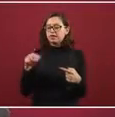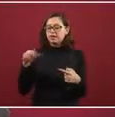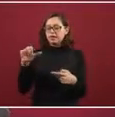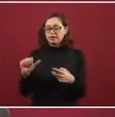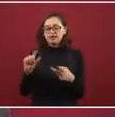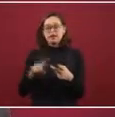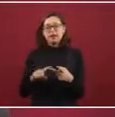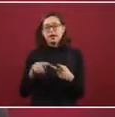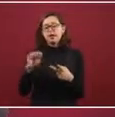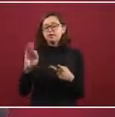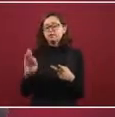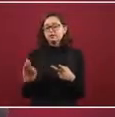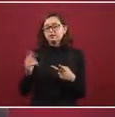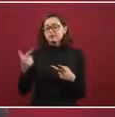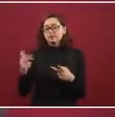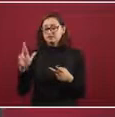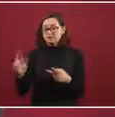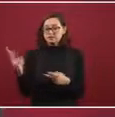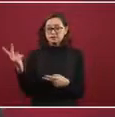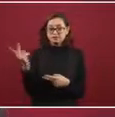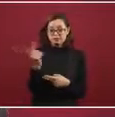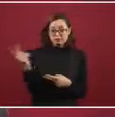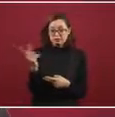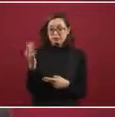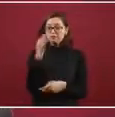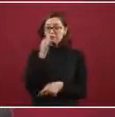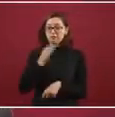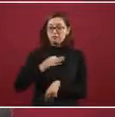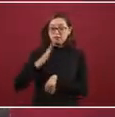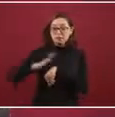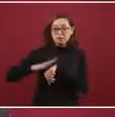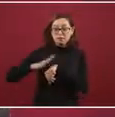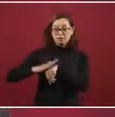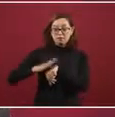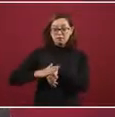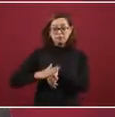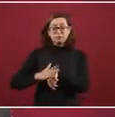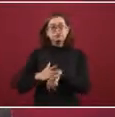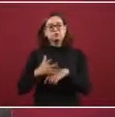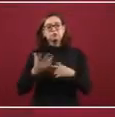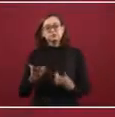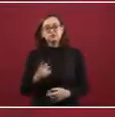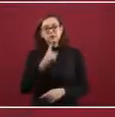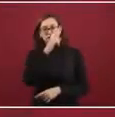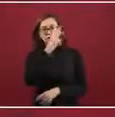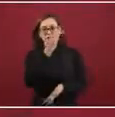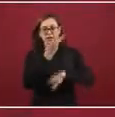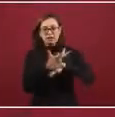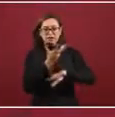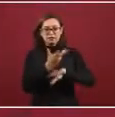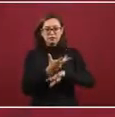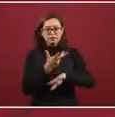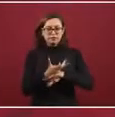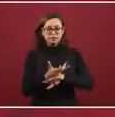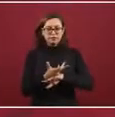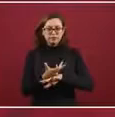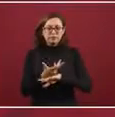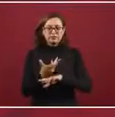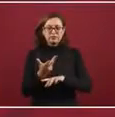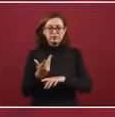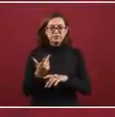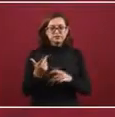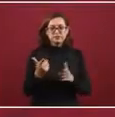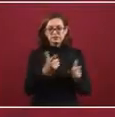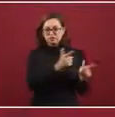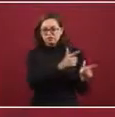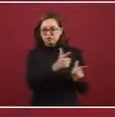Fiscalía General de la República, que hay un incremento en el número de armas que se han registrado en